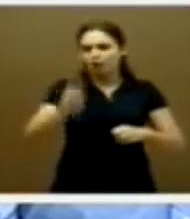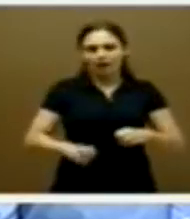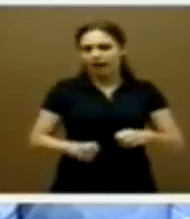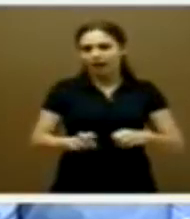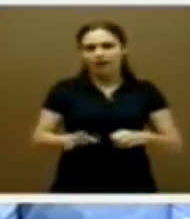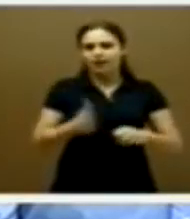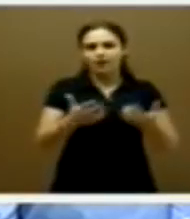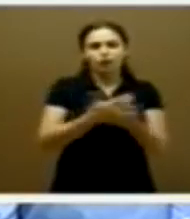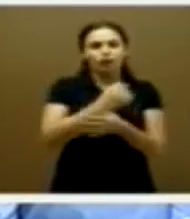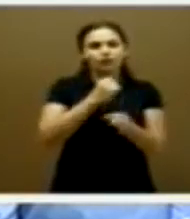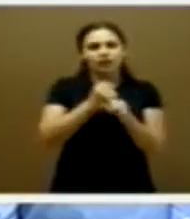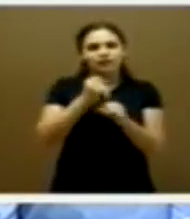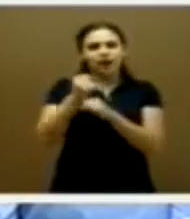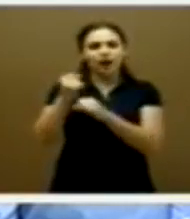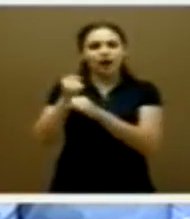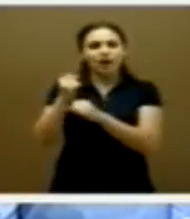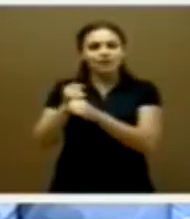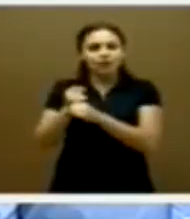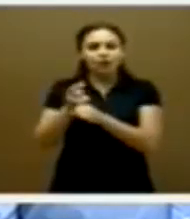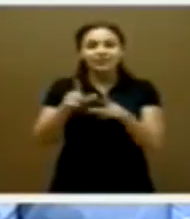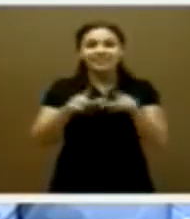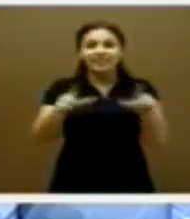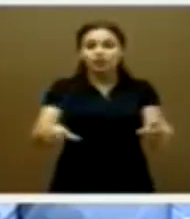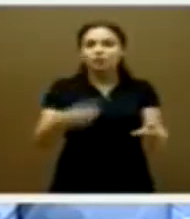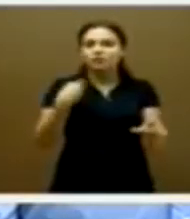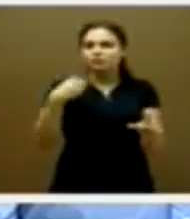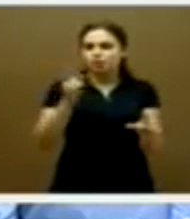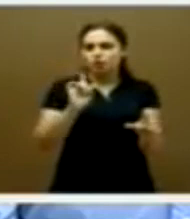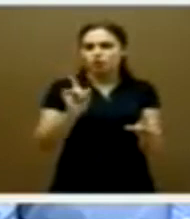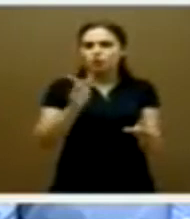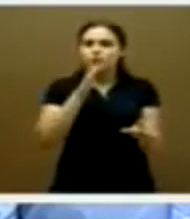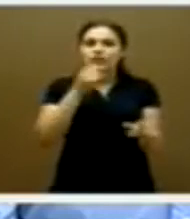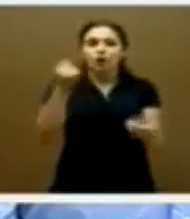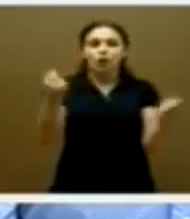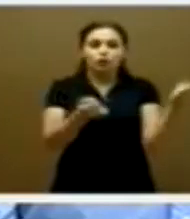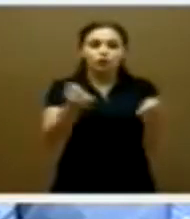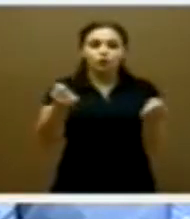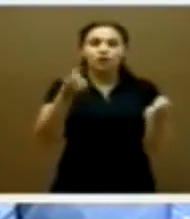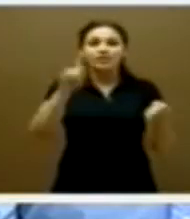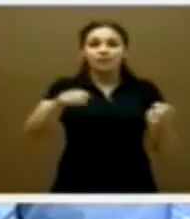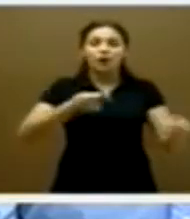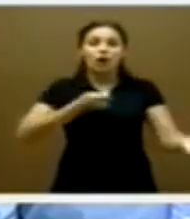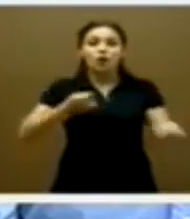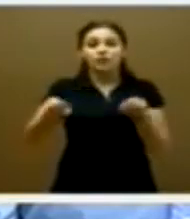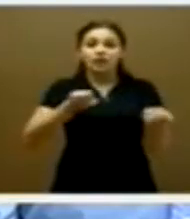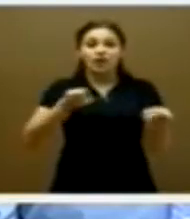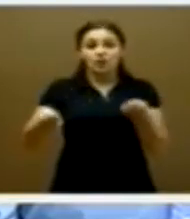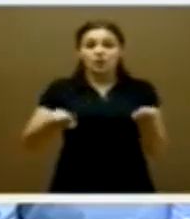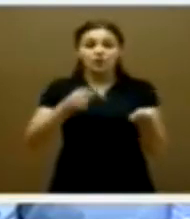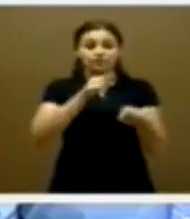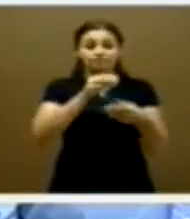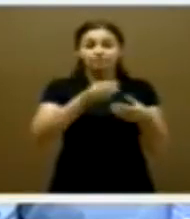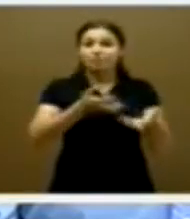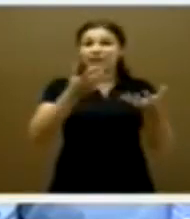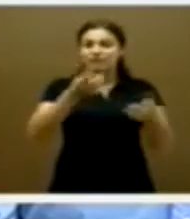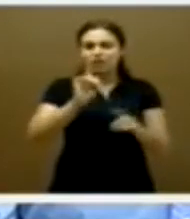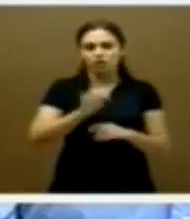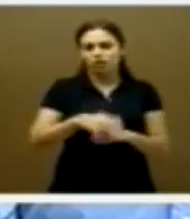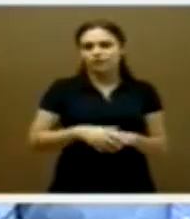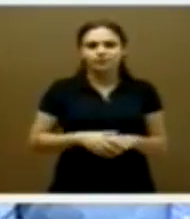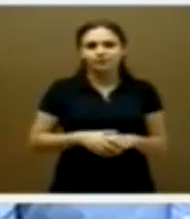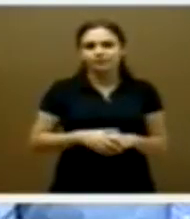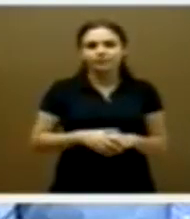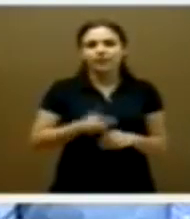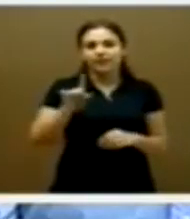de todos los trabajadores del sector, ya que tanto los conductores como los coordinadores no salen precisamente beneficiados, y